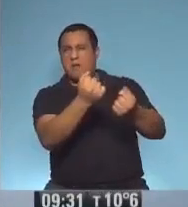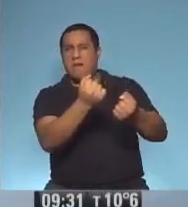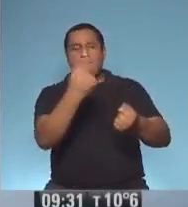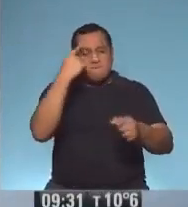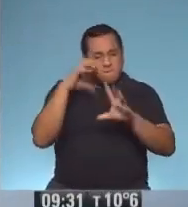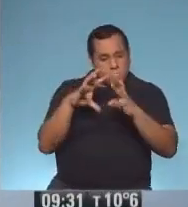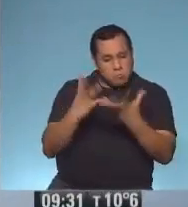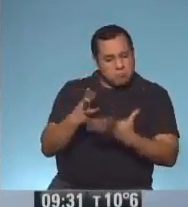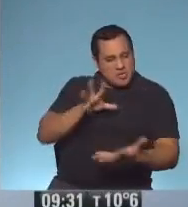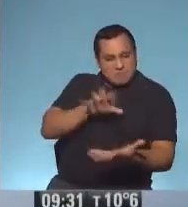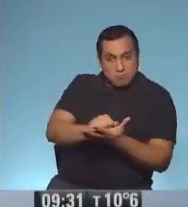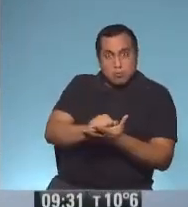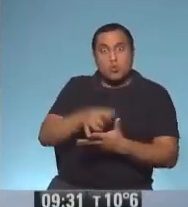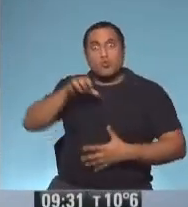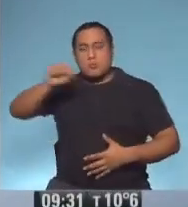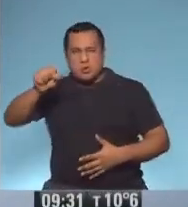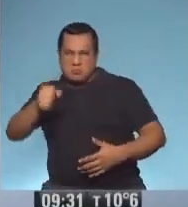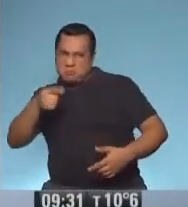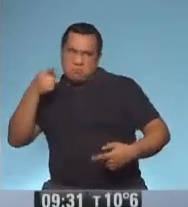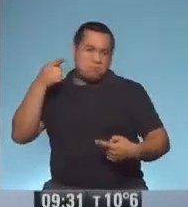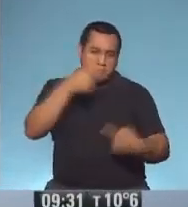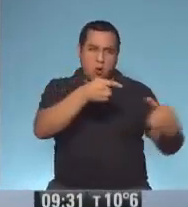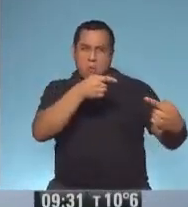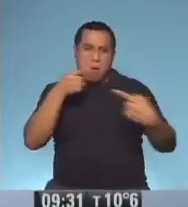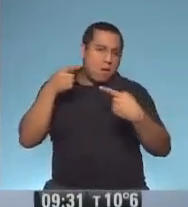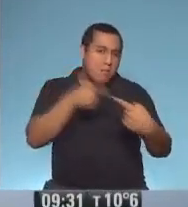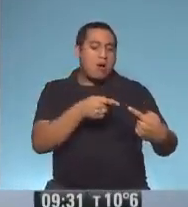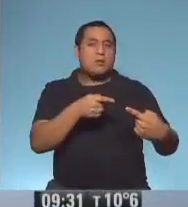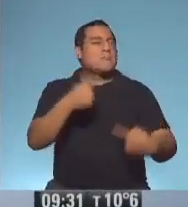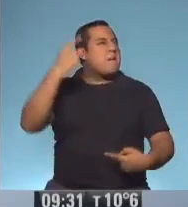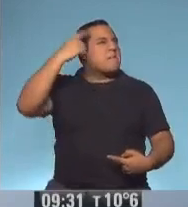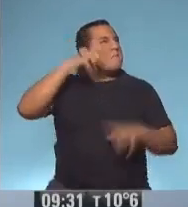apoderarse del mundo. ¡Quiero apoderarme del mundo!